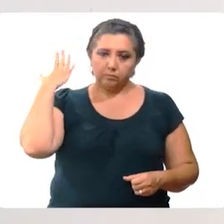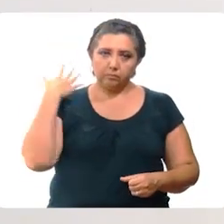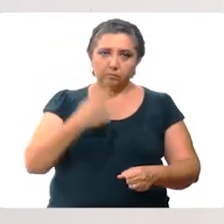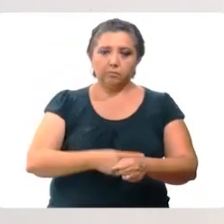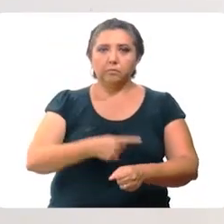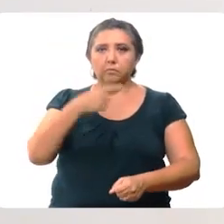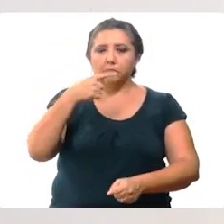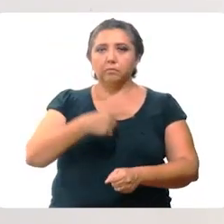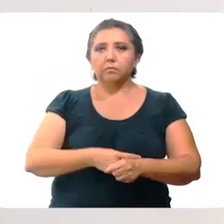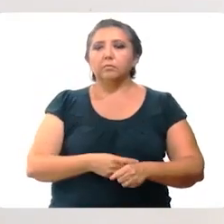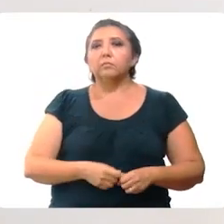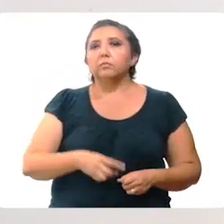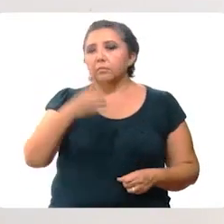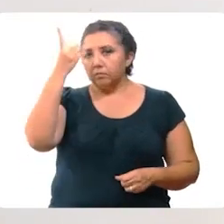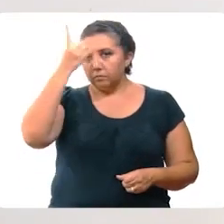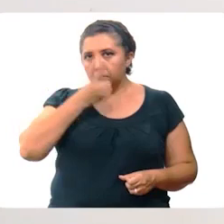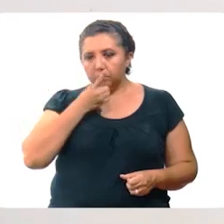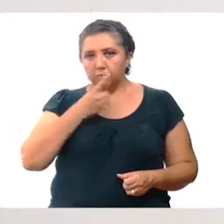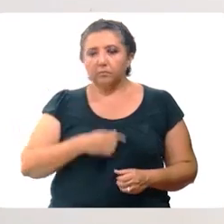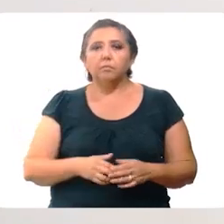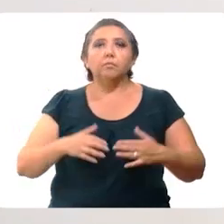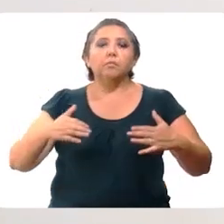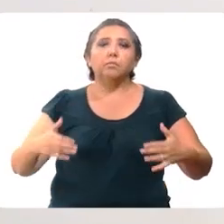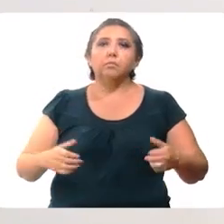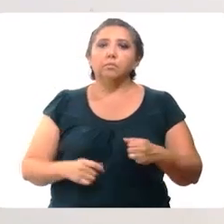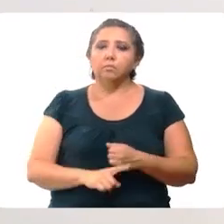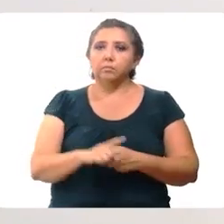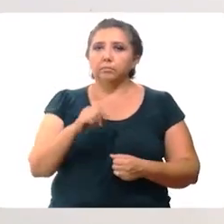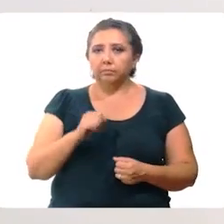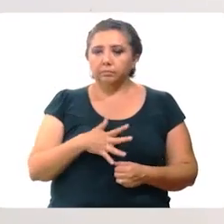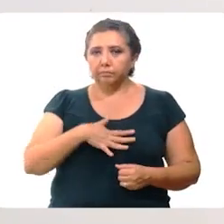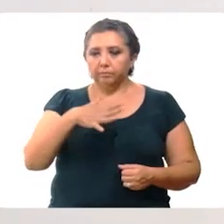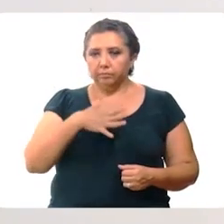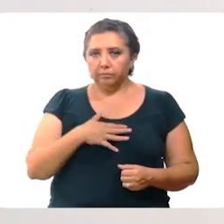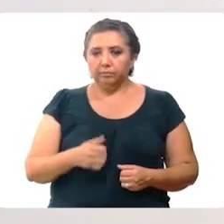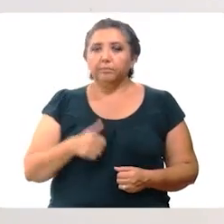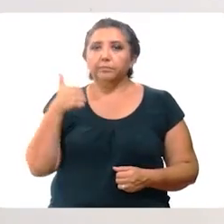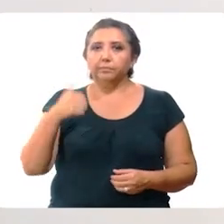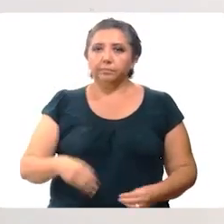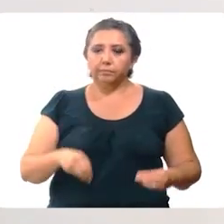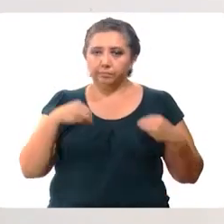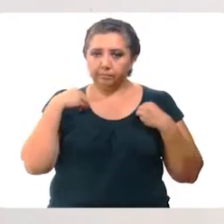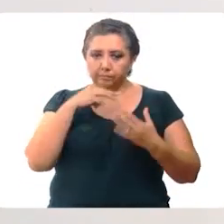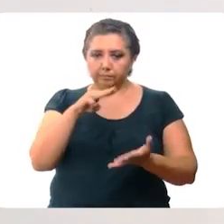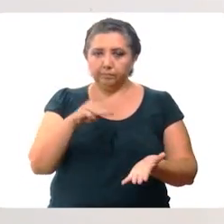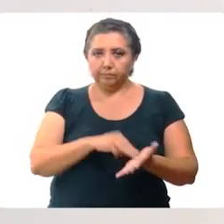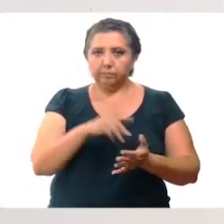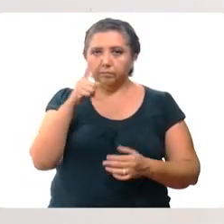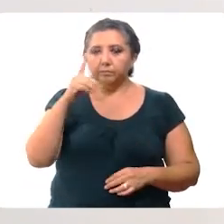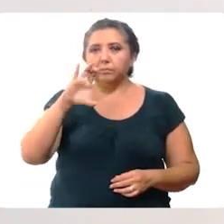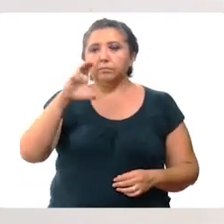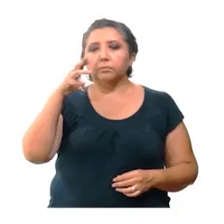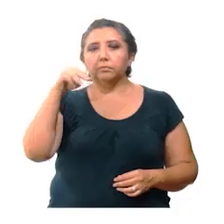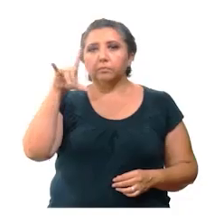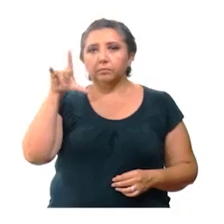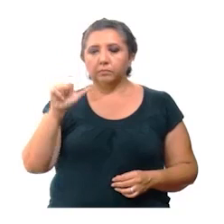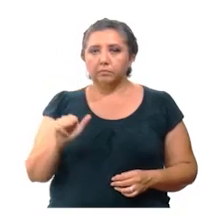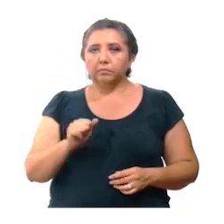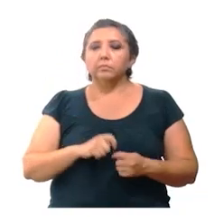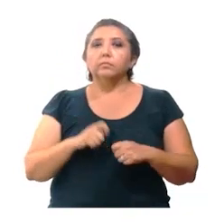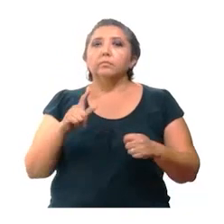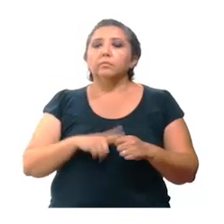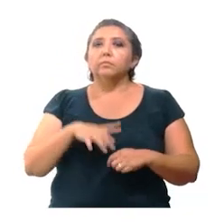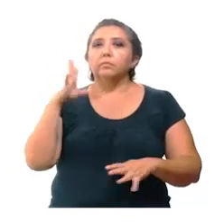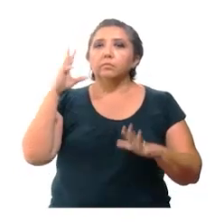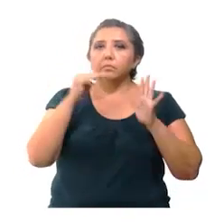fueron hipertensión arterial, diabetes mellitus, obesidad, EPOC. 6 residían en Mérida y 1 en Chichimilá. En